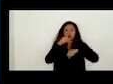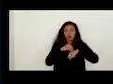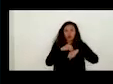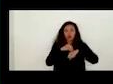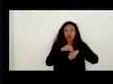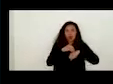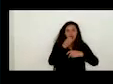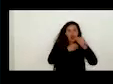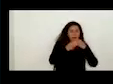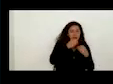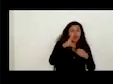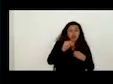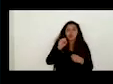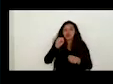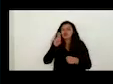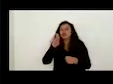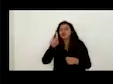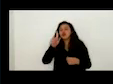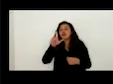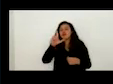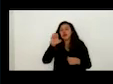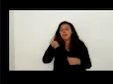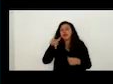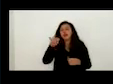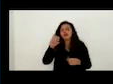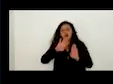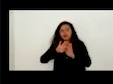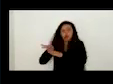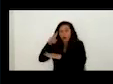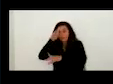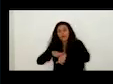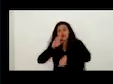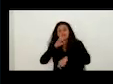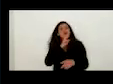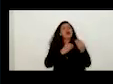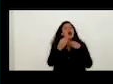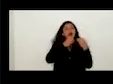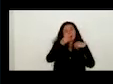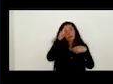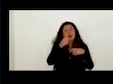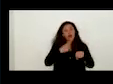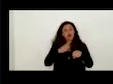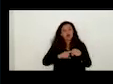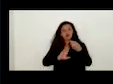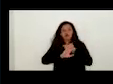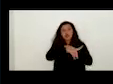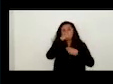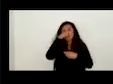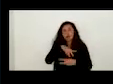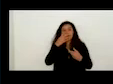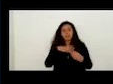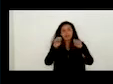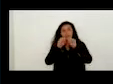suplementos como la parte principal para prevenir enfermedades y obviamente para que mi sistema